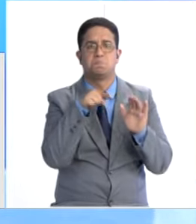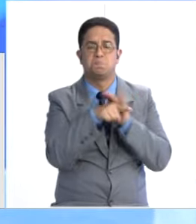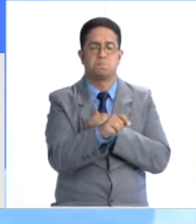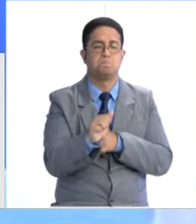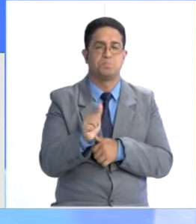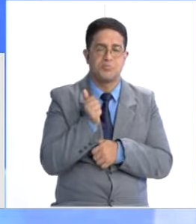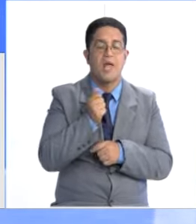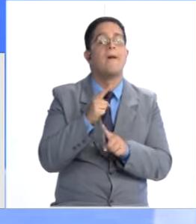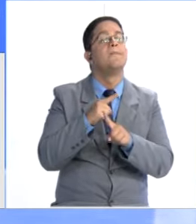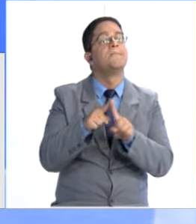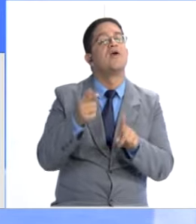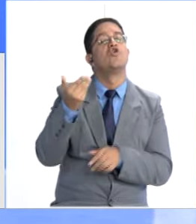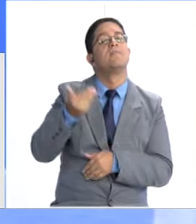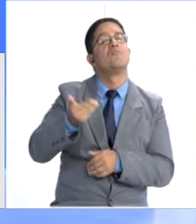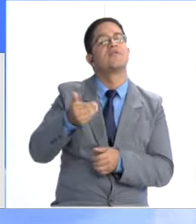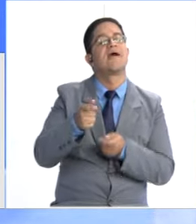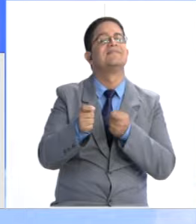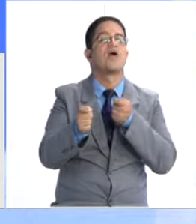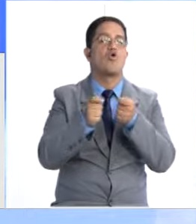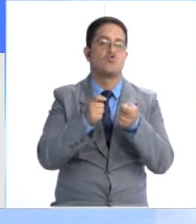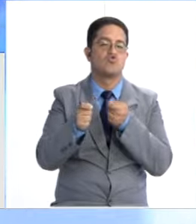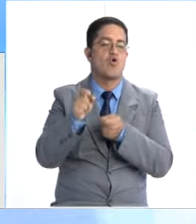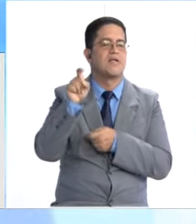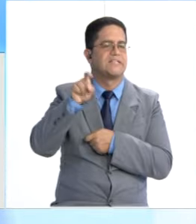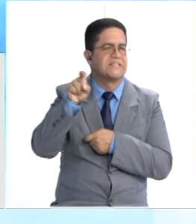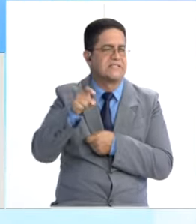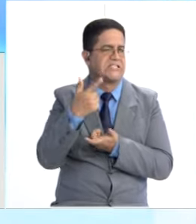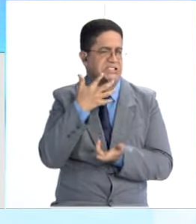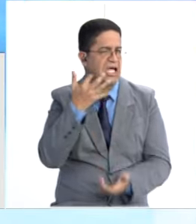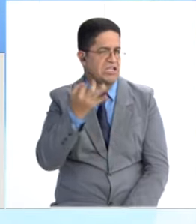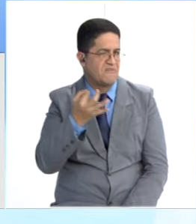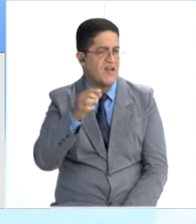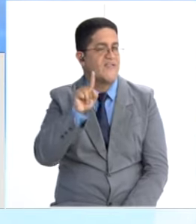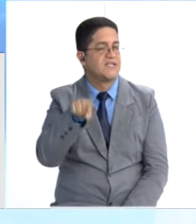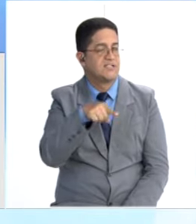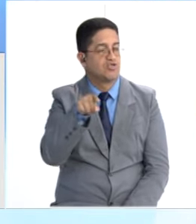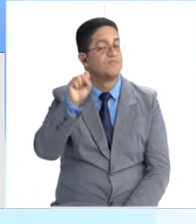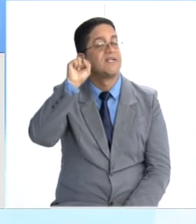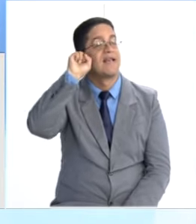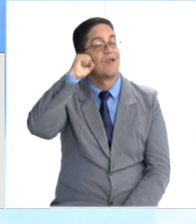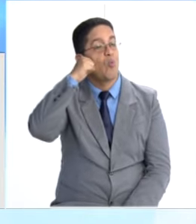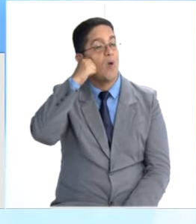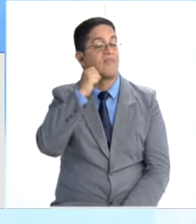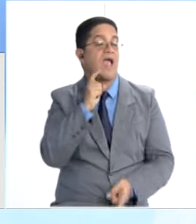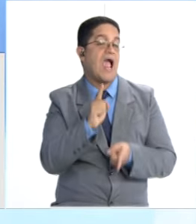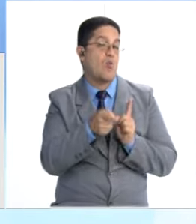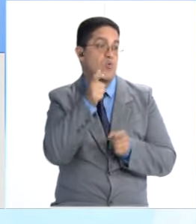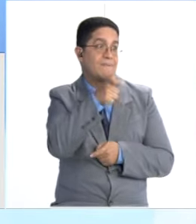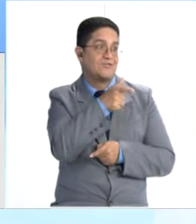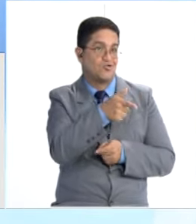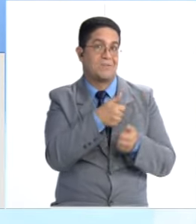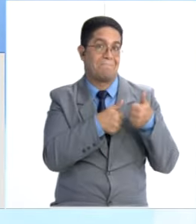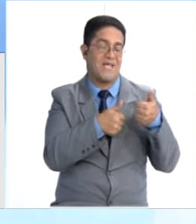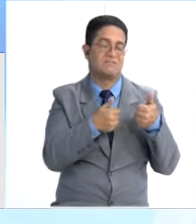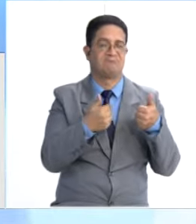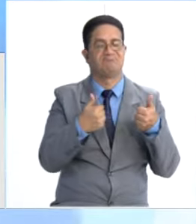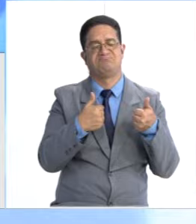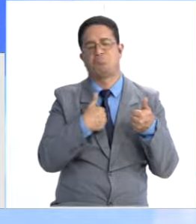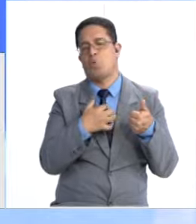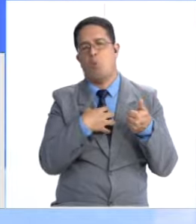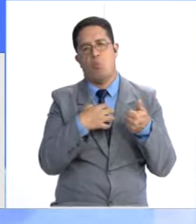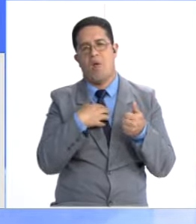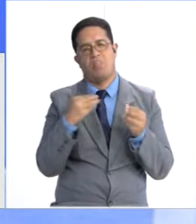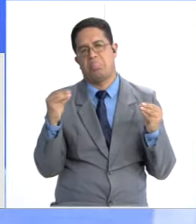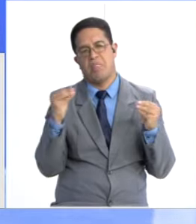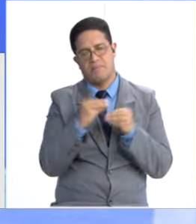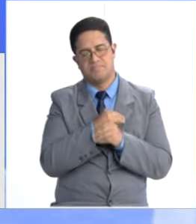importante y saber si usted realmente necesita el producto para su salud. Recuerde que lo que funciona para una persona no funciona para otra. Es correcto. Justamente Madeleine nos lo